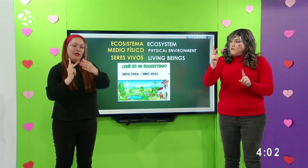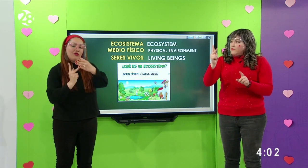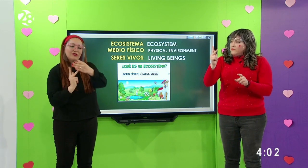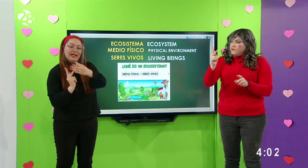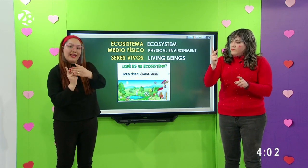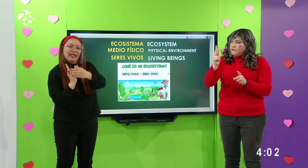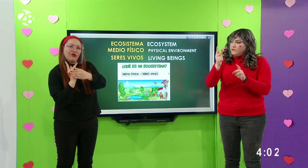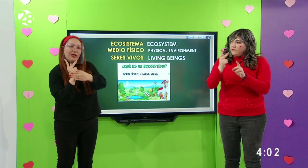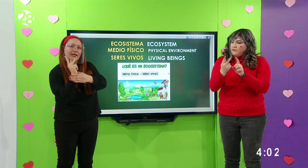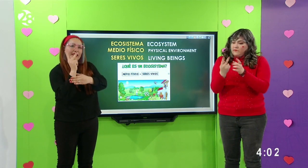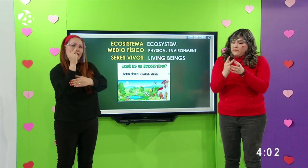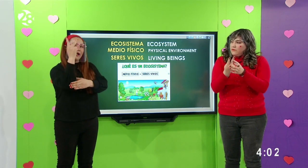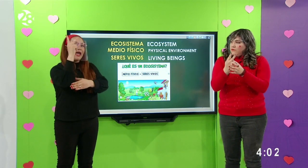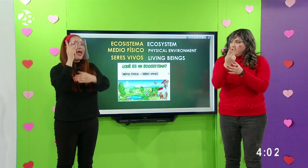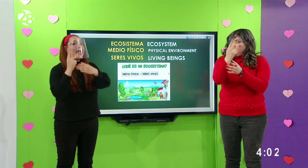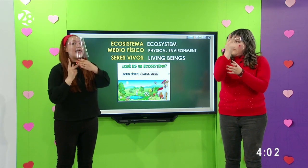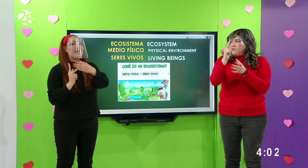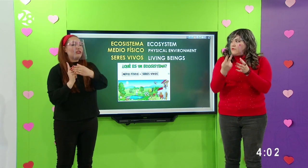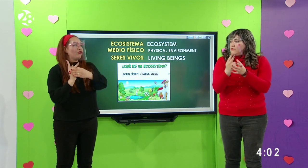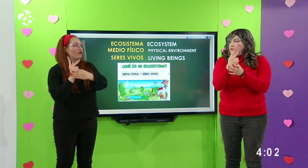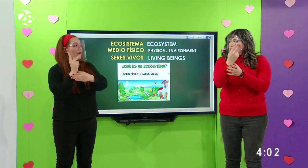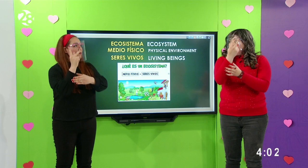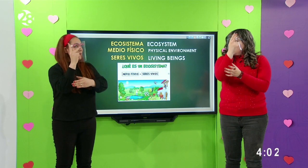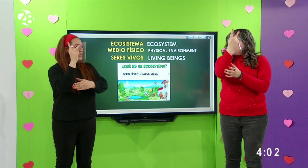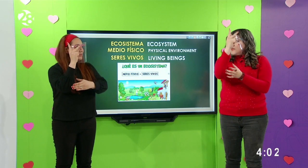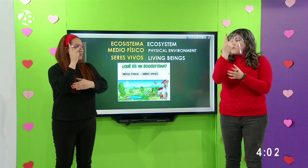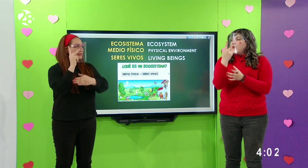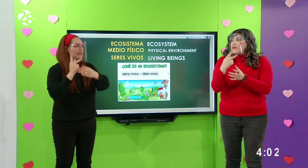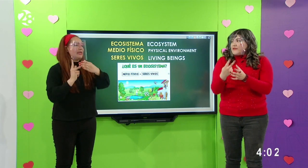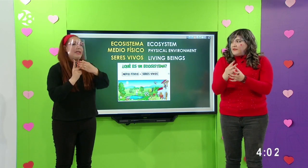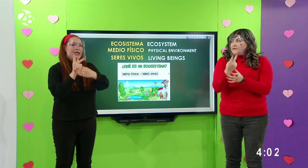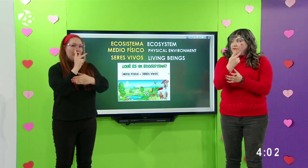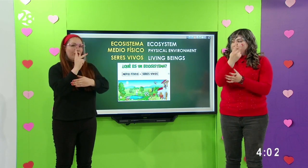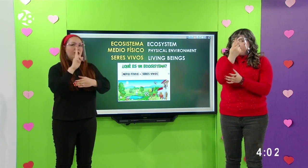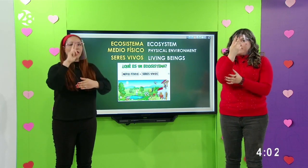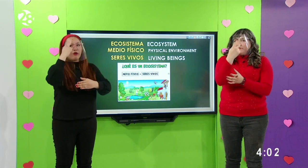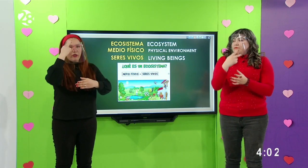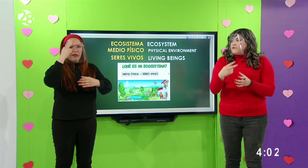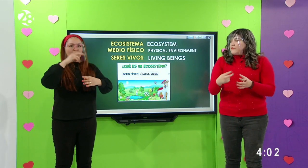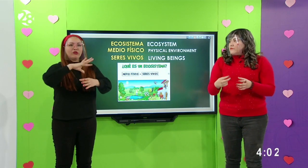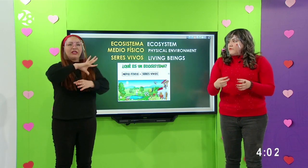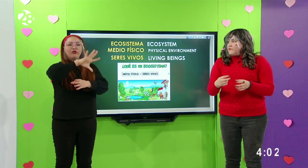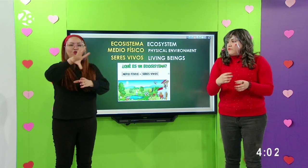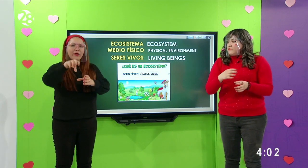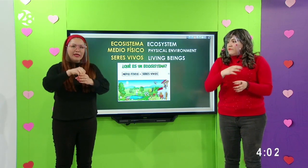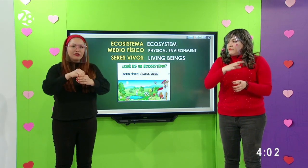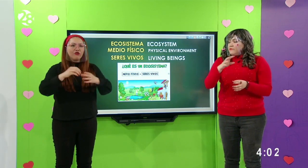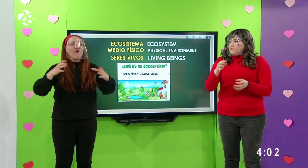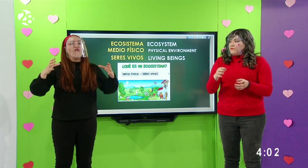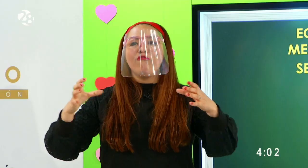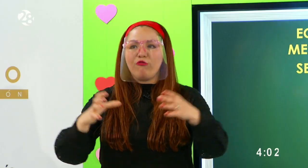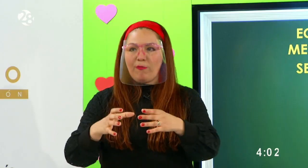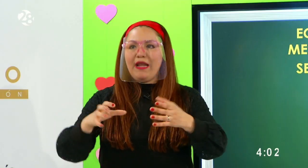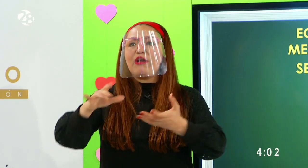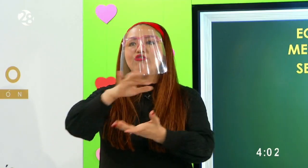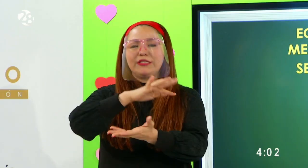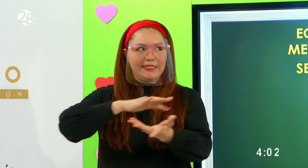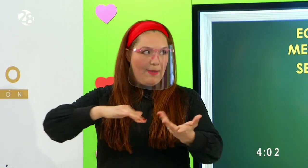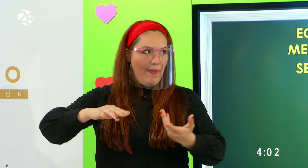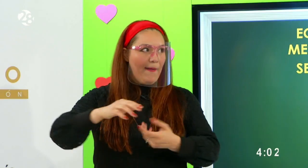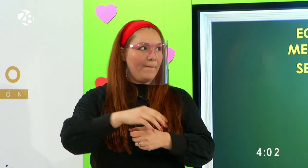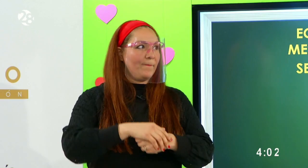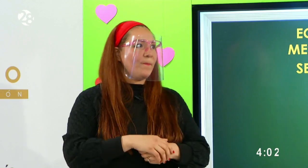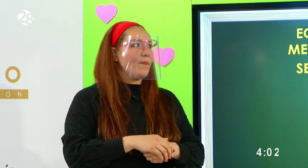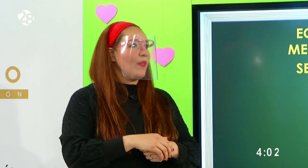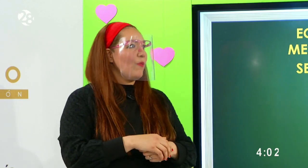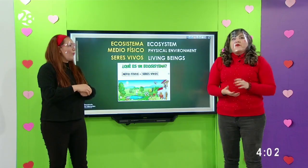en medio saliendo de la tierra, estos son las plantas. Las plantas. Entonces recordemos que todo eso forma el